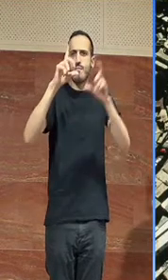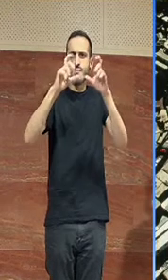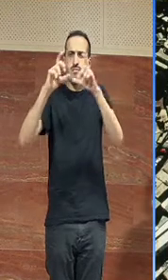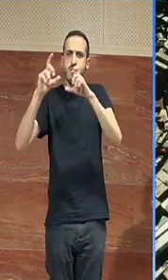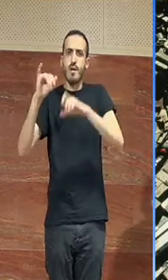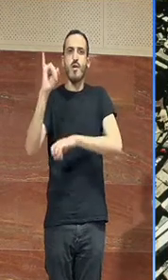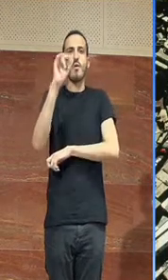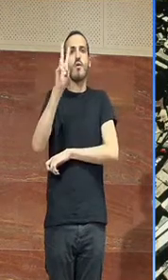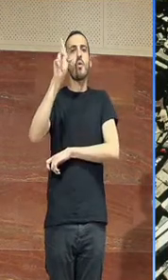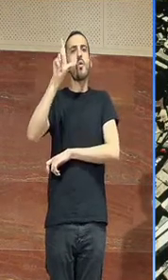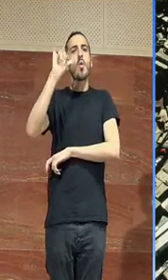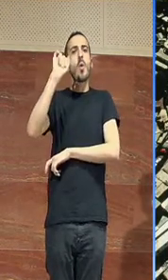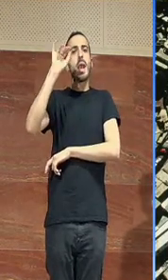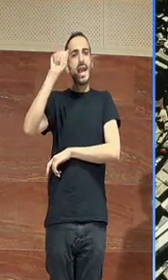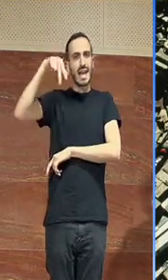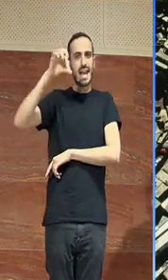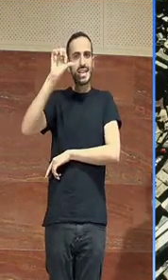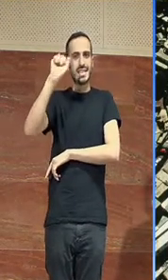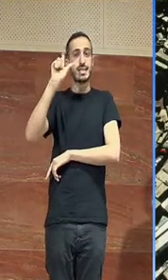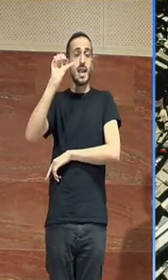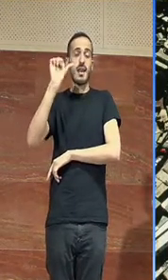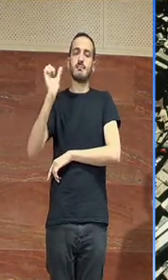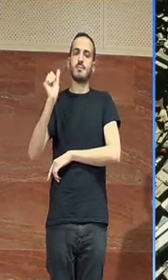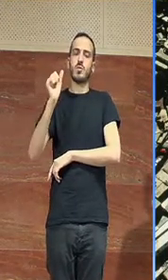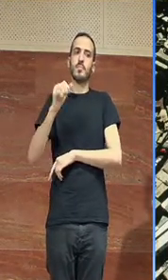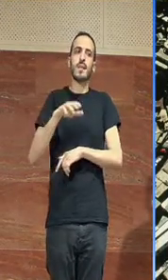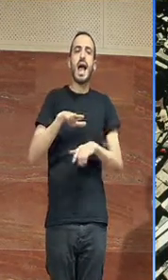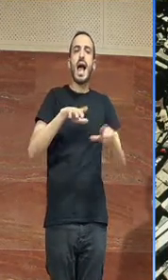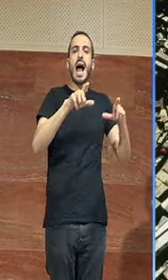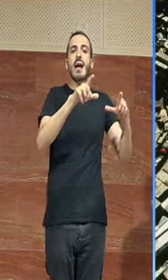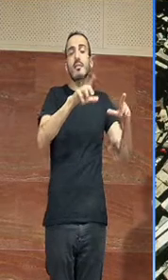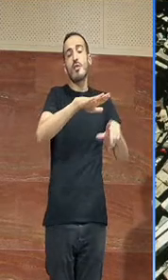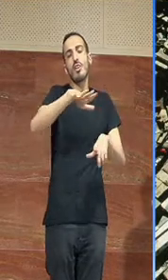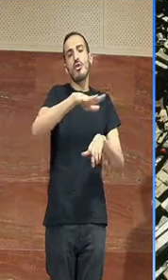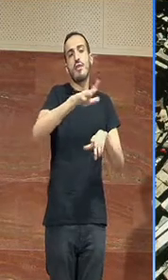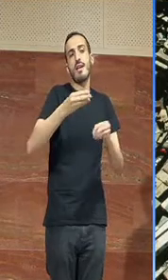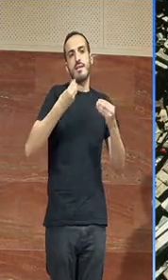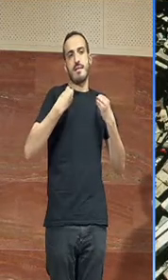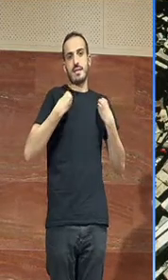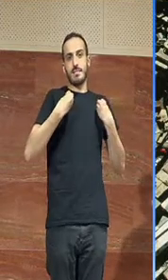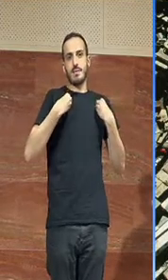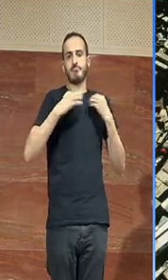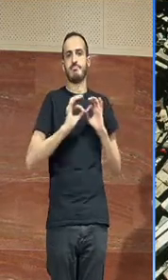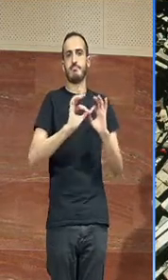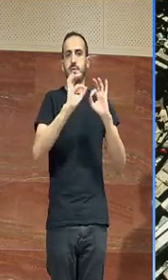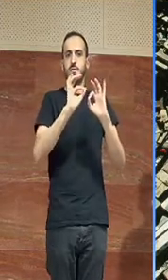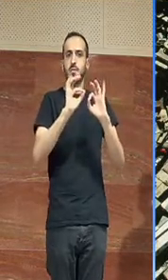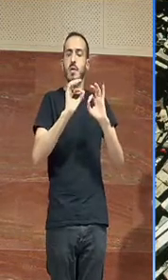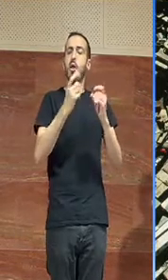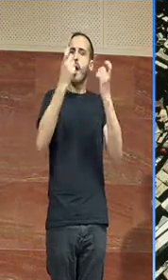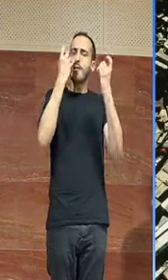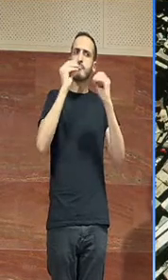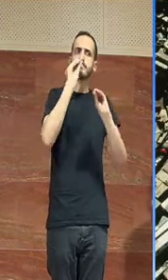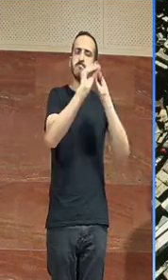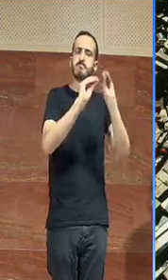Salas corresponden a asentamientos en pendiente. Y una de las cosas que preguntamos a los alumnos cuando están en el curso es si